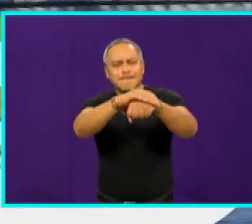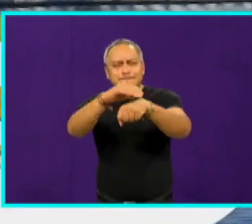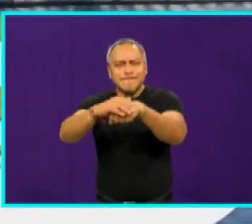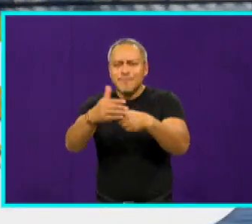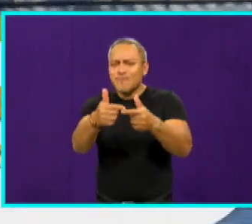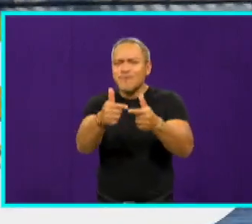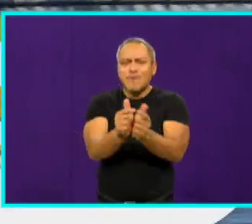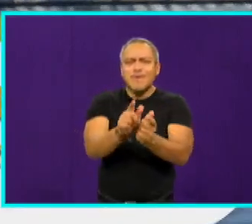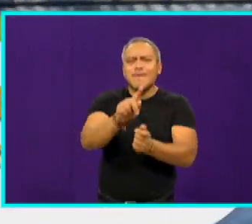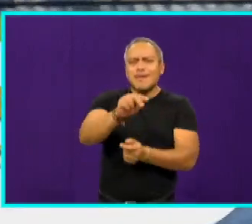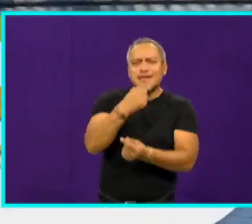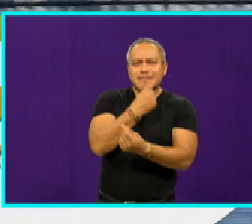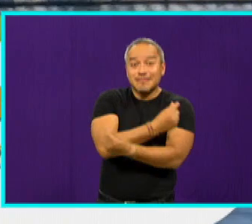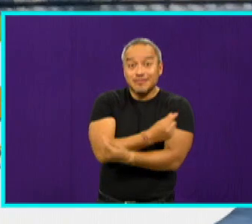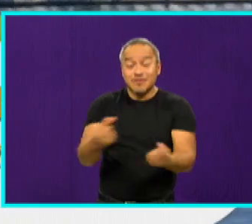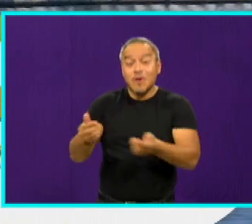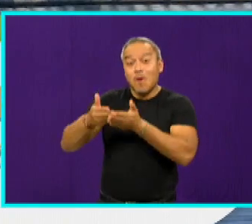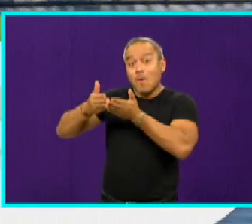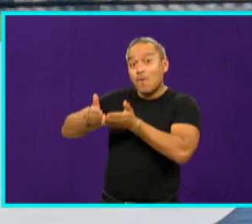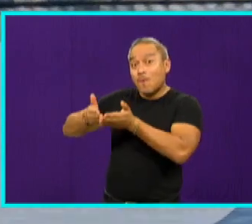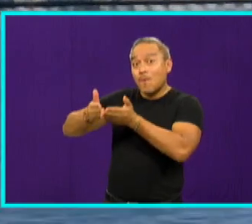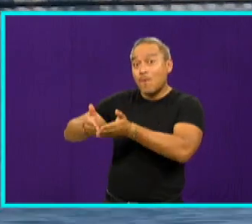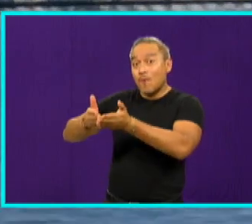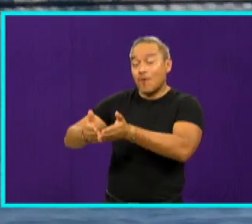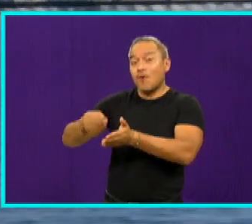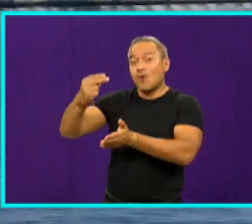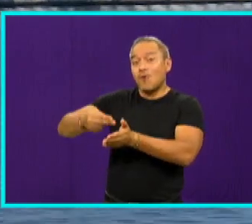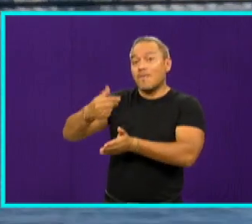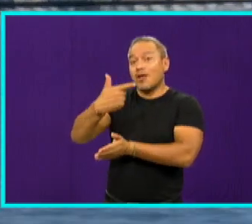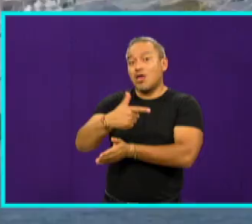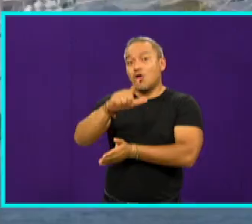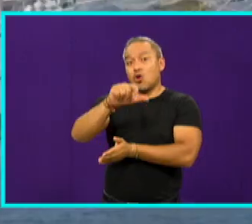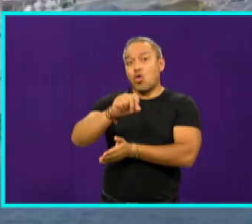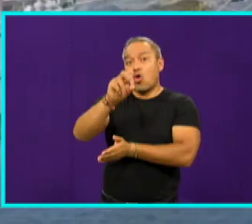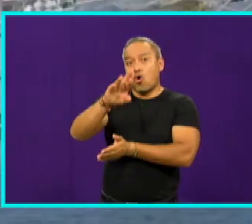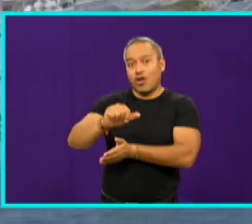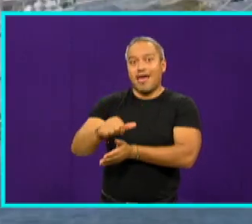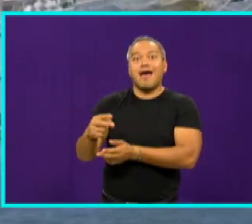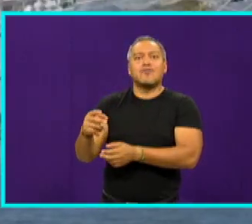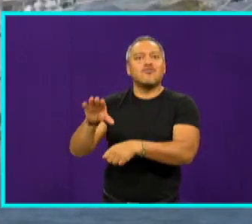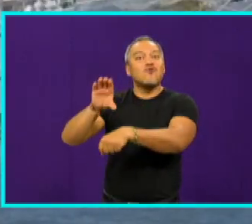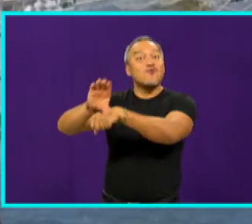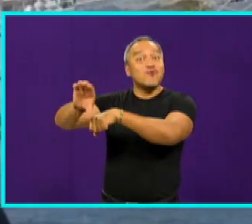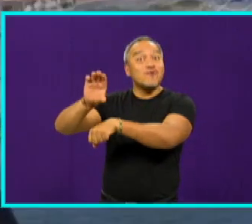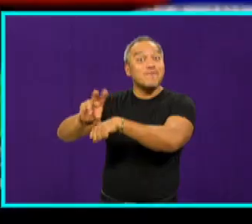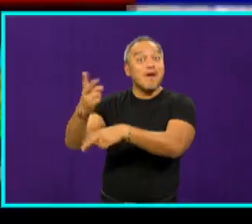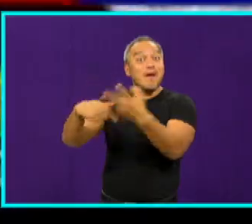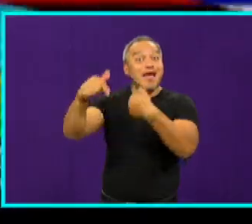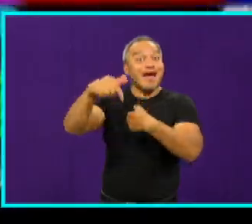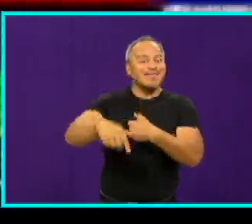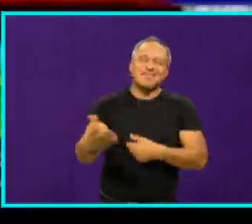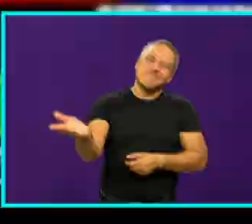El buque ARC Gloria es el embajador de Colombia que surca los mares. Venga, los invito a conocerlo.